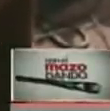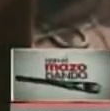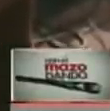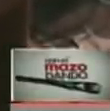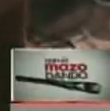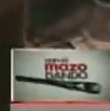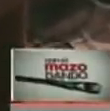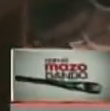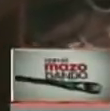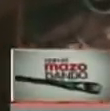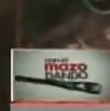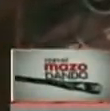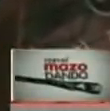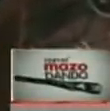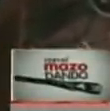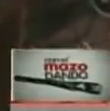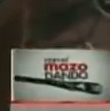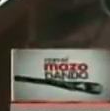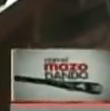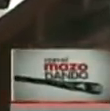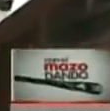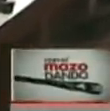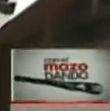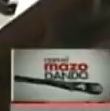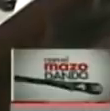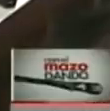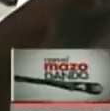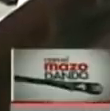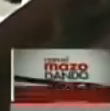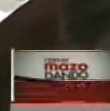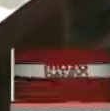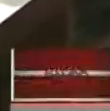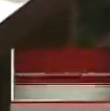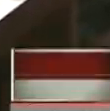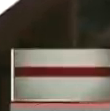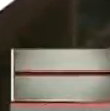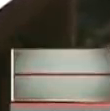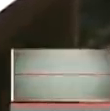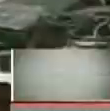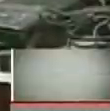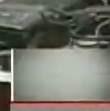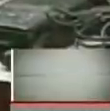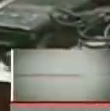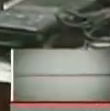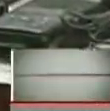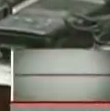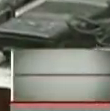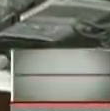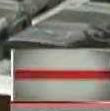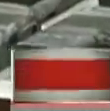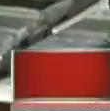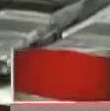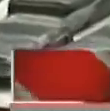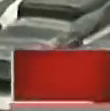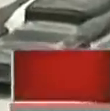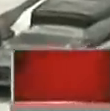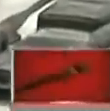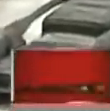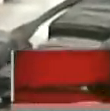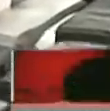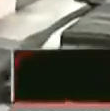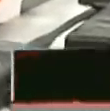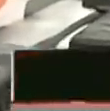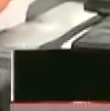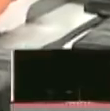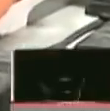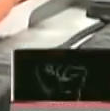radio para comunicarse, van siguiéndole el rastro, van siguiéndole el rastro. Hay un fusil que estaba en el, en